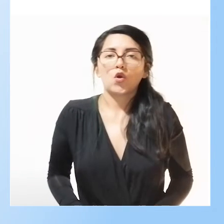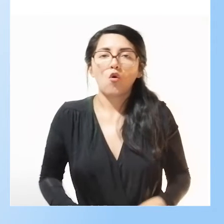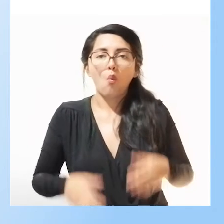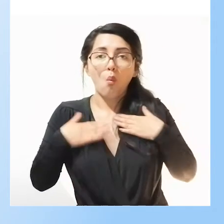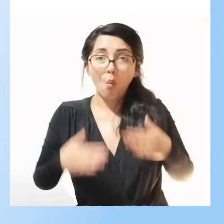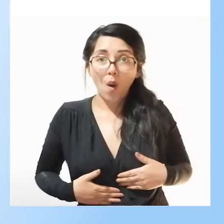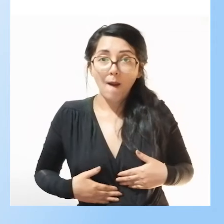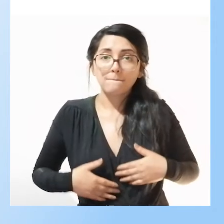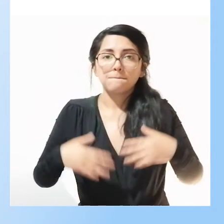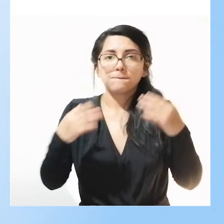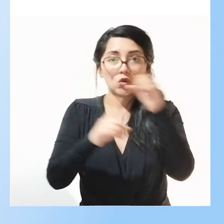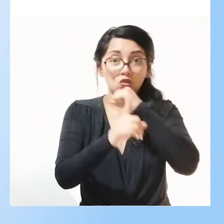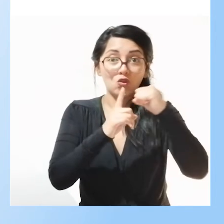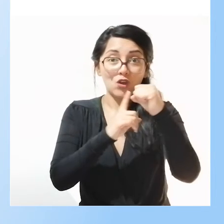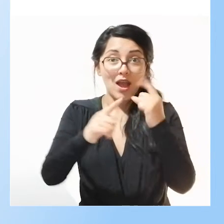componente emocional de la salud.